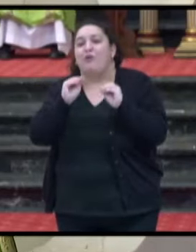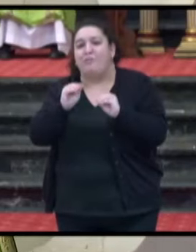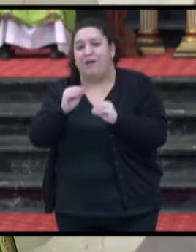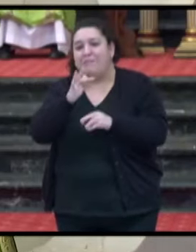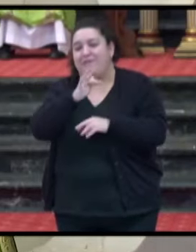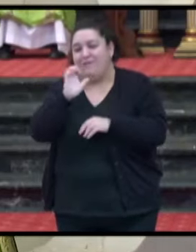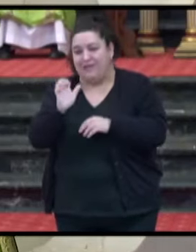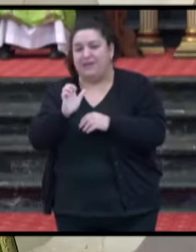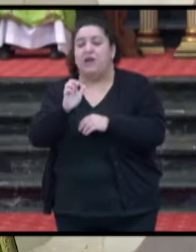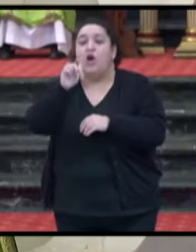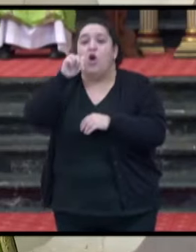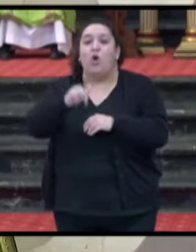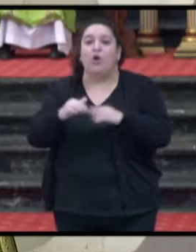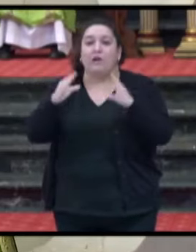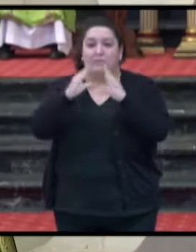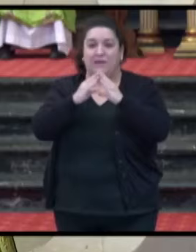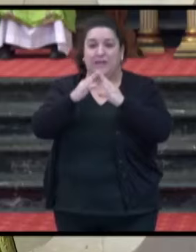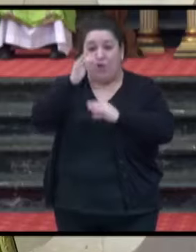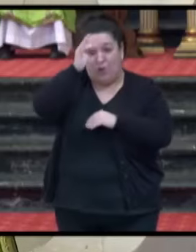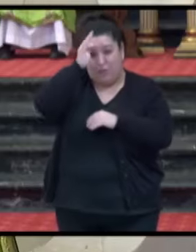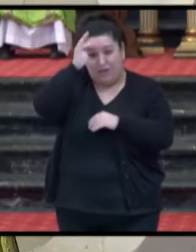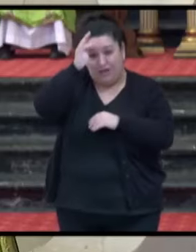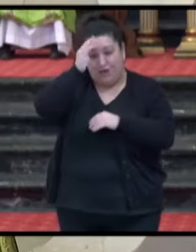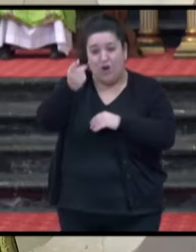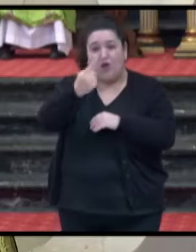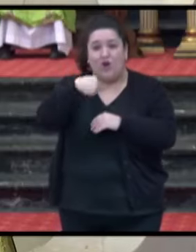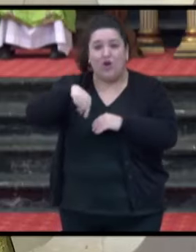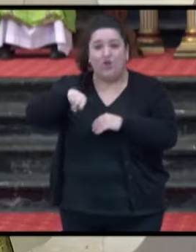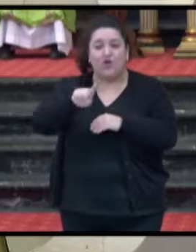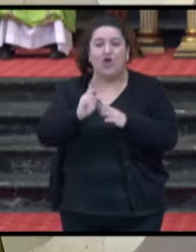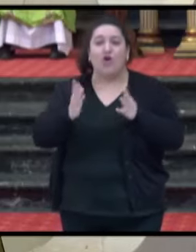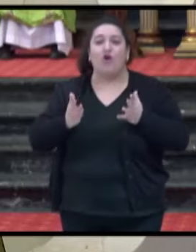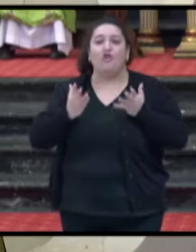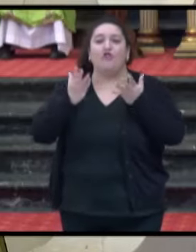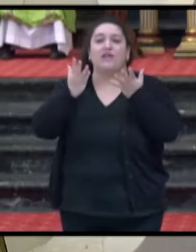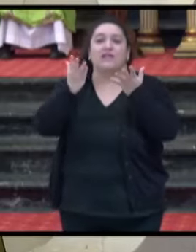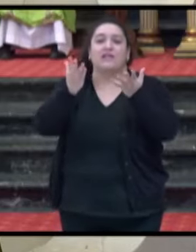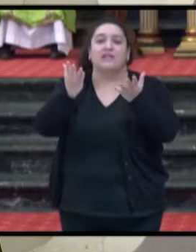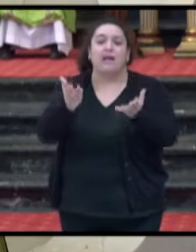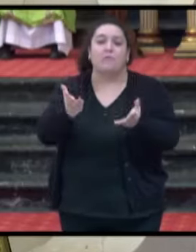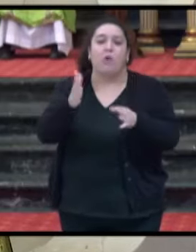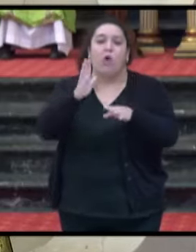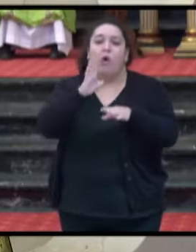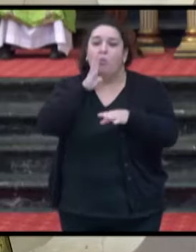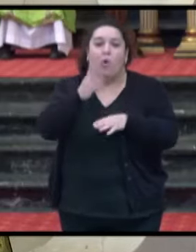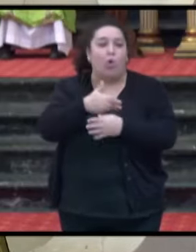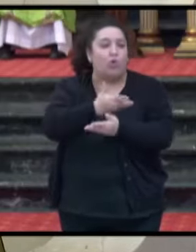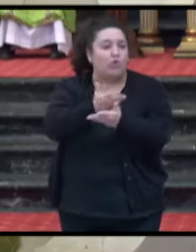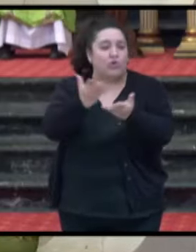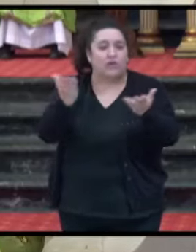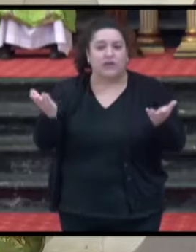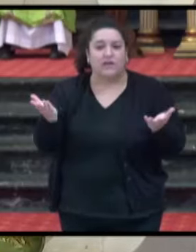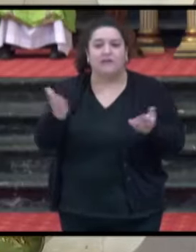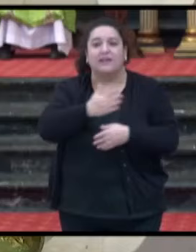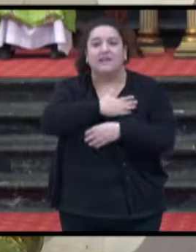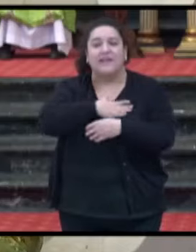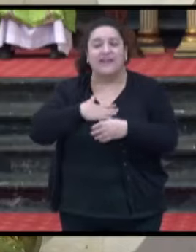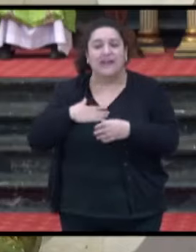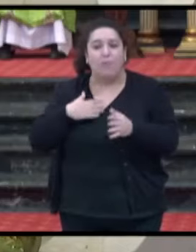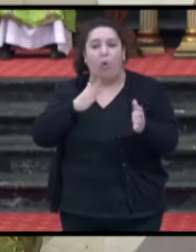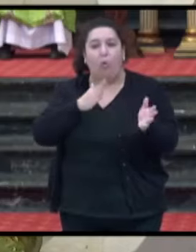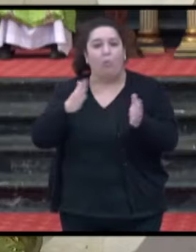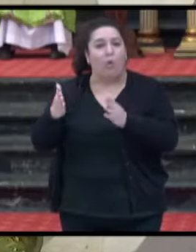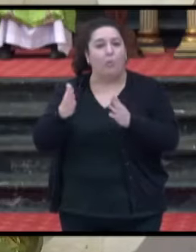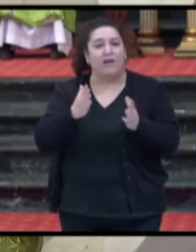este domingo ofrecemos cada uno nuestras intenciones por unos por otros y queremos que sea un momento de